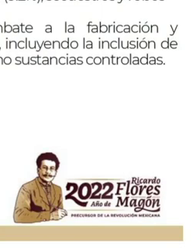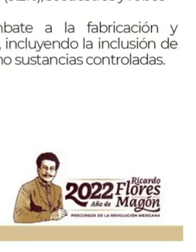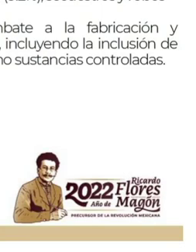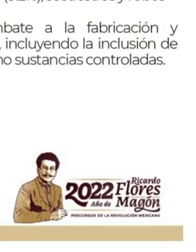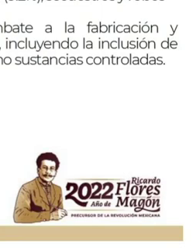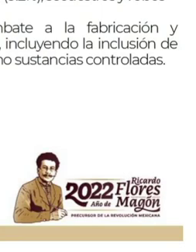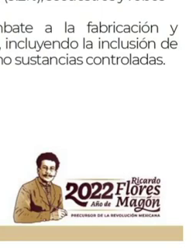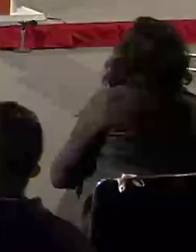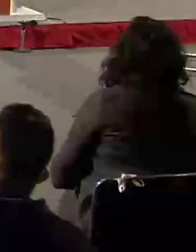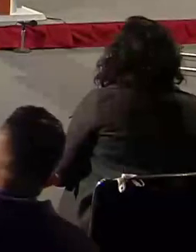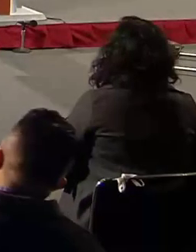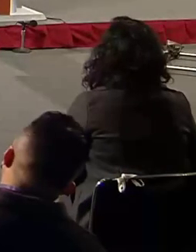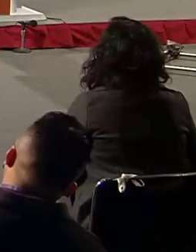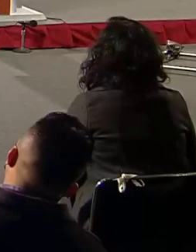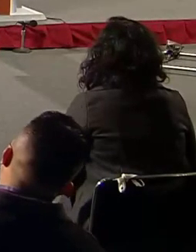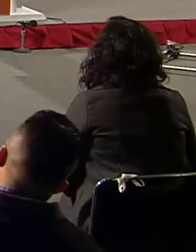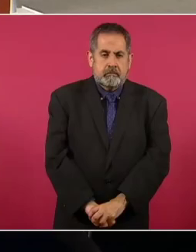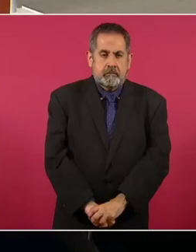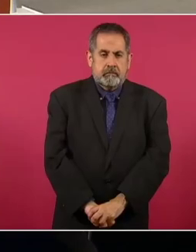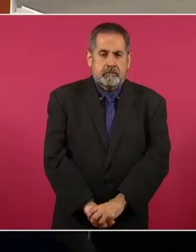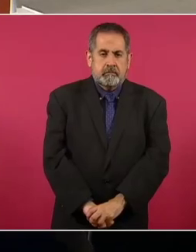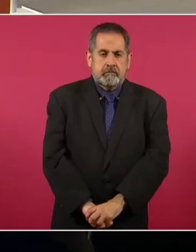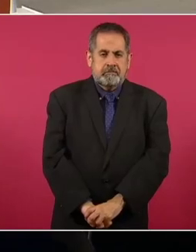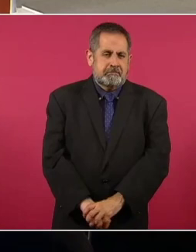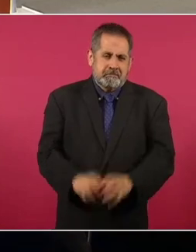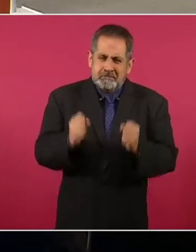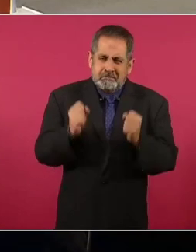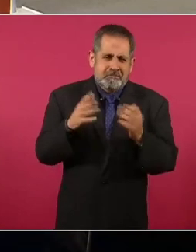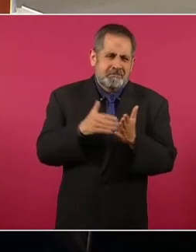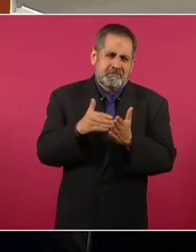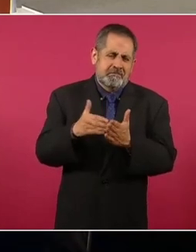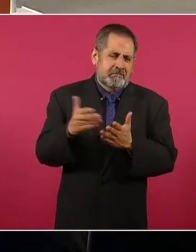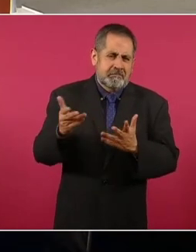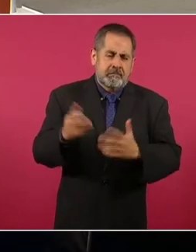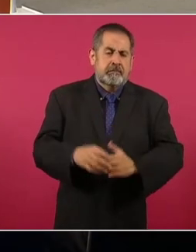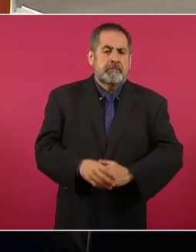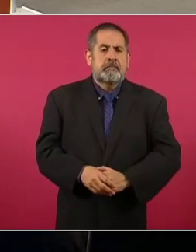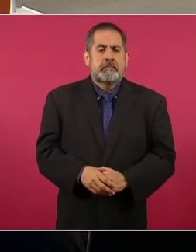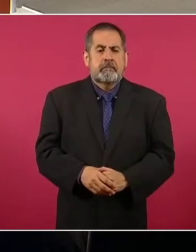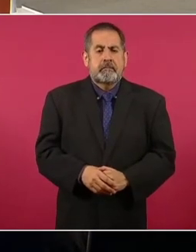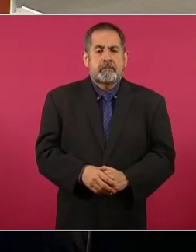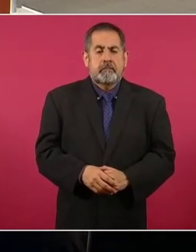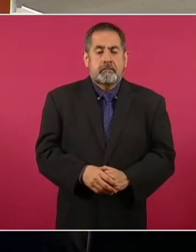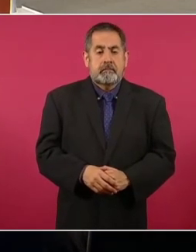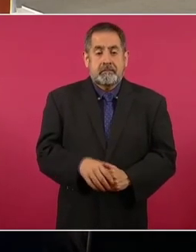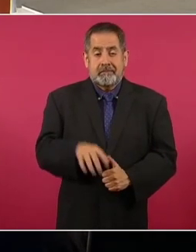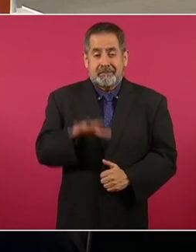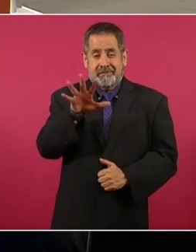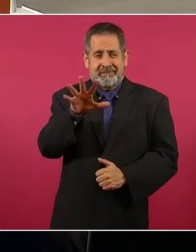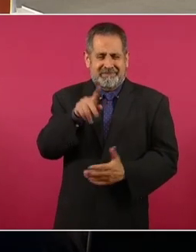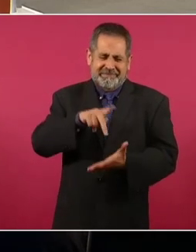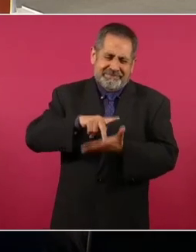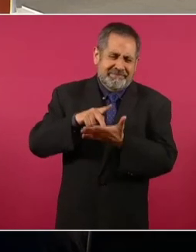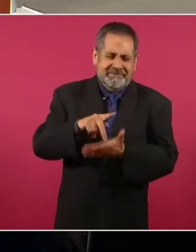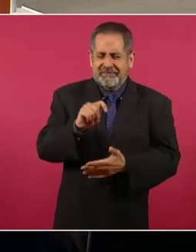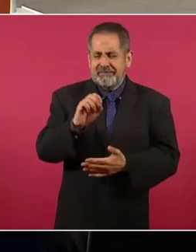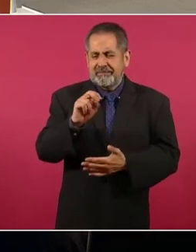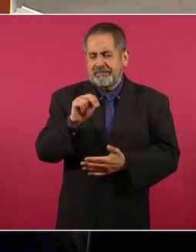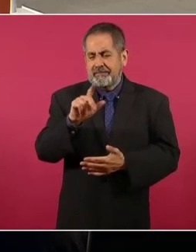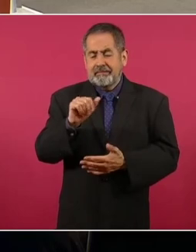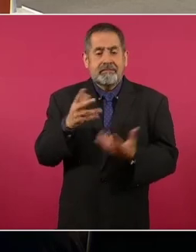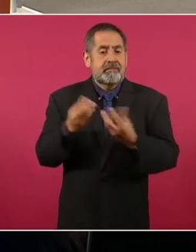armar un ejército. más de 5 toneladas de pastillas que